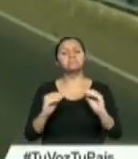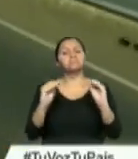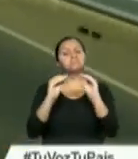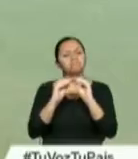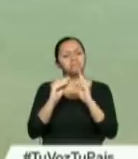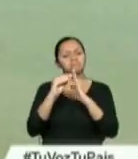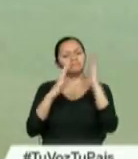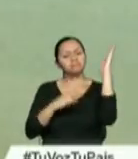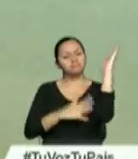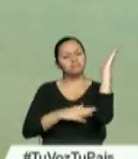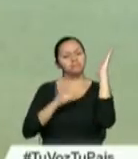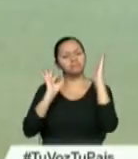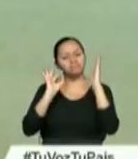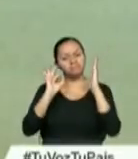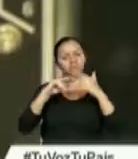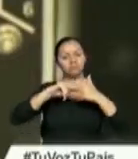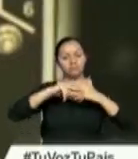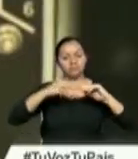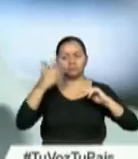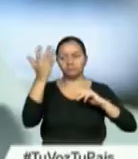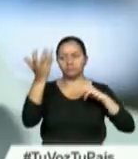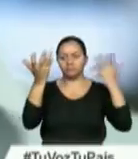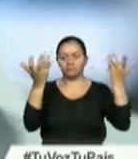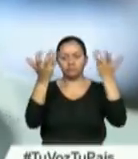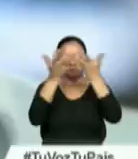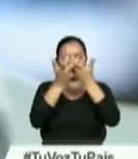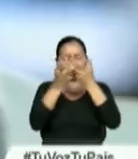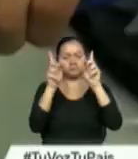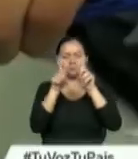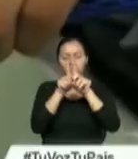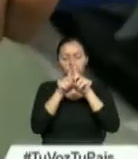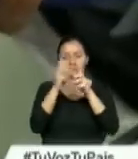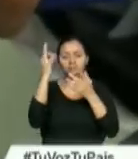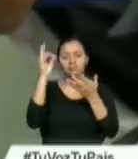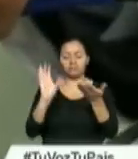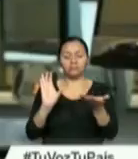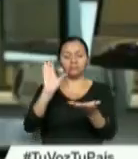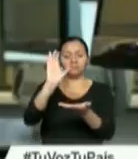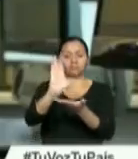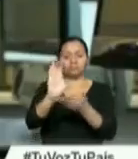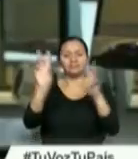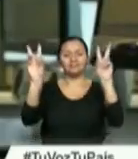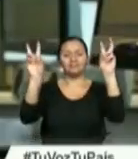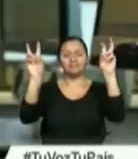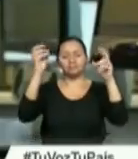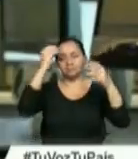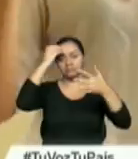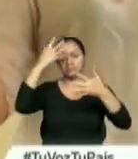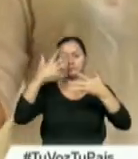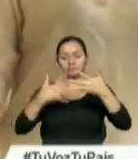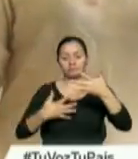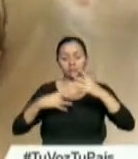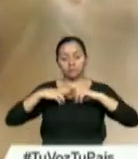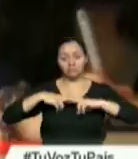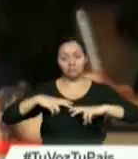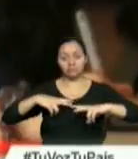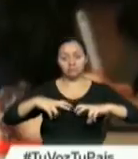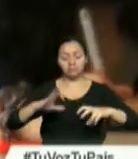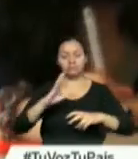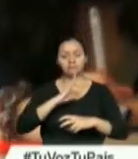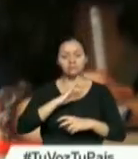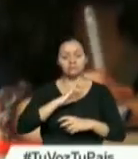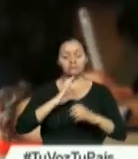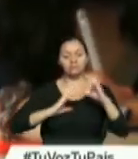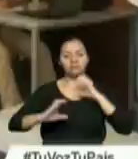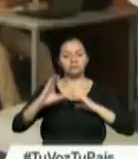proyectos regionales. Además, busca un mecanismo para financiar el conocimiento y el desarrollo científico-técnico, debido a que no